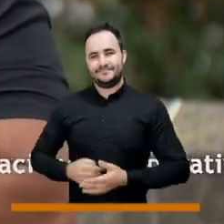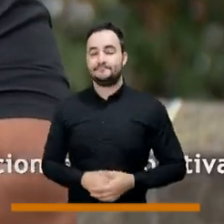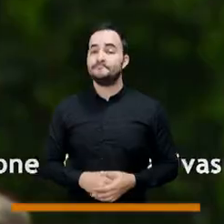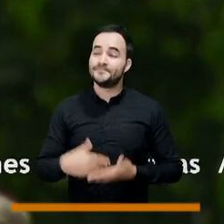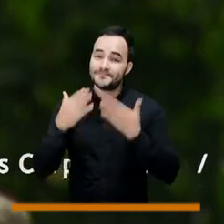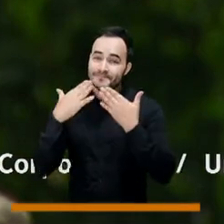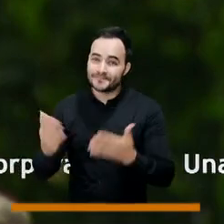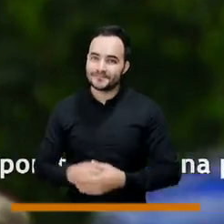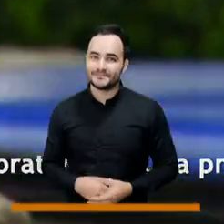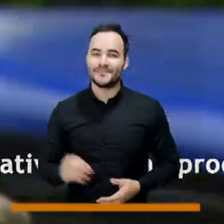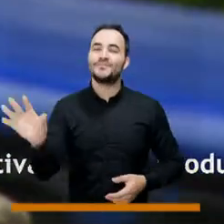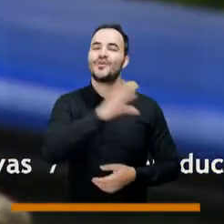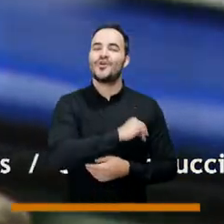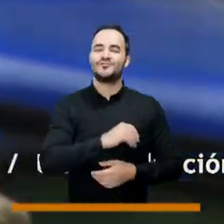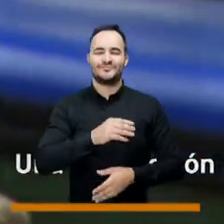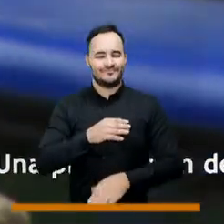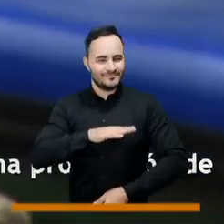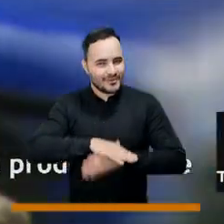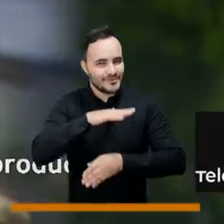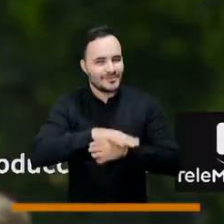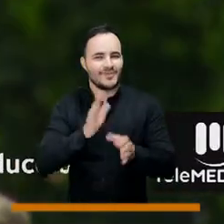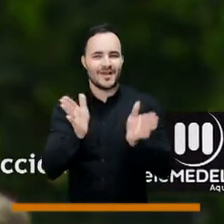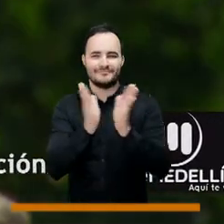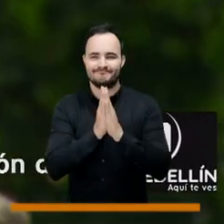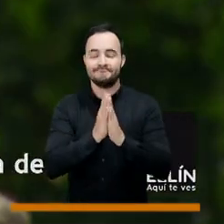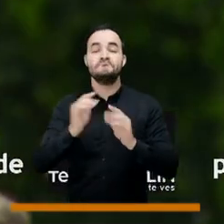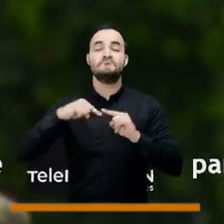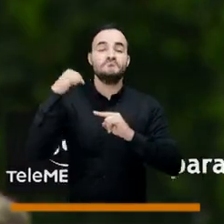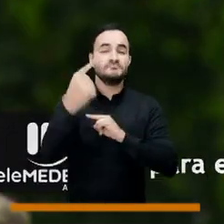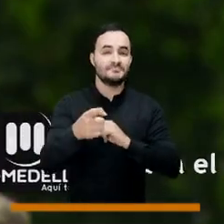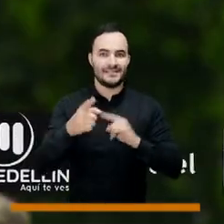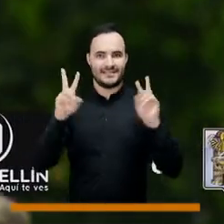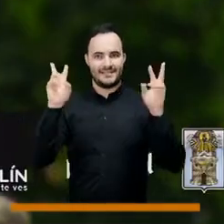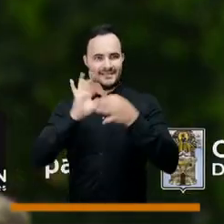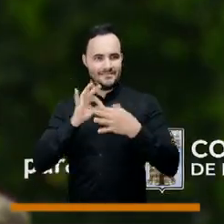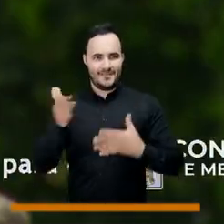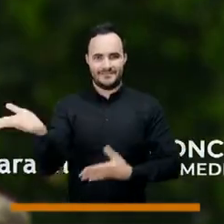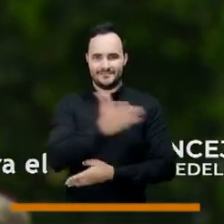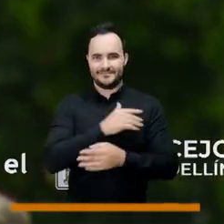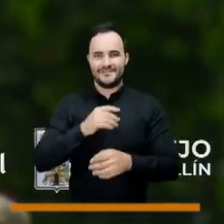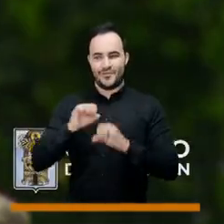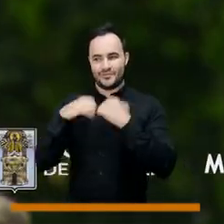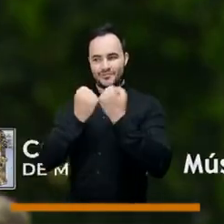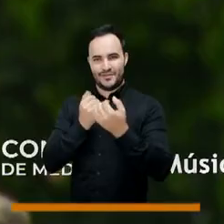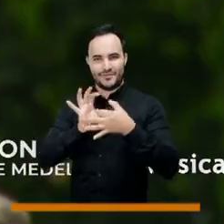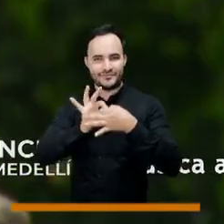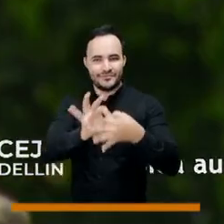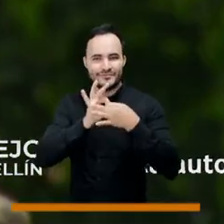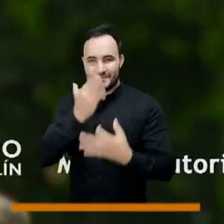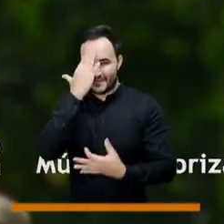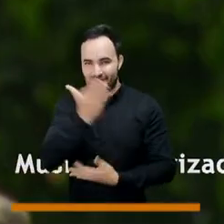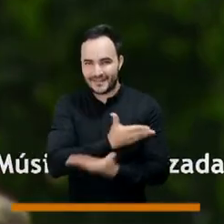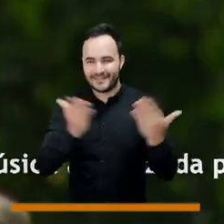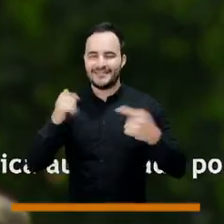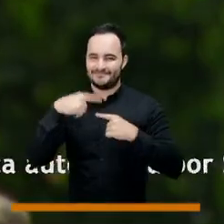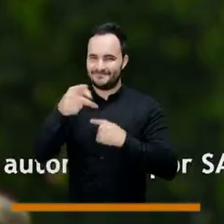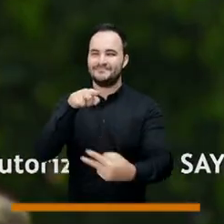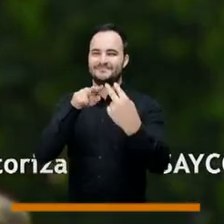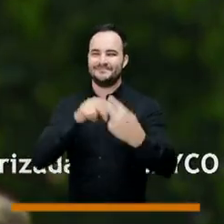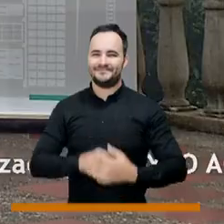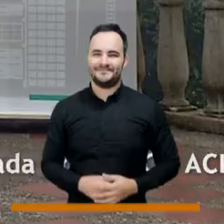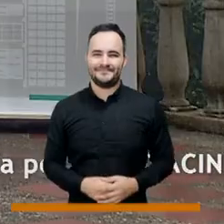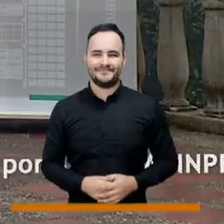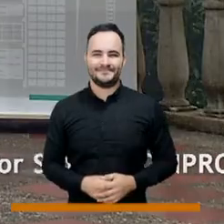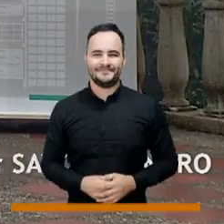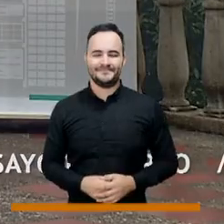invitados. Muchísimas gracias y a todos ustedes los invitamos a que nos acompañen en un próximo De Frente a la Gente.